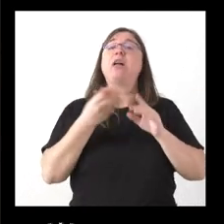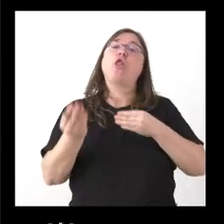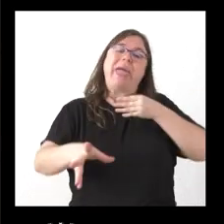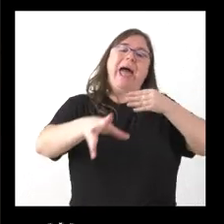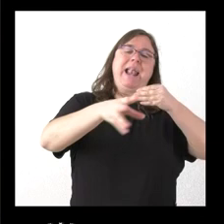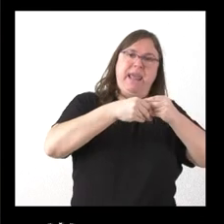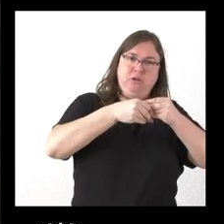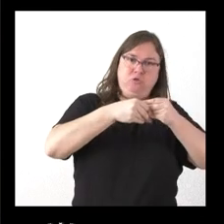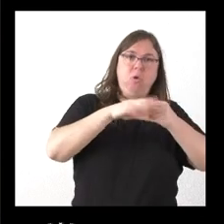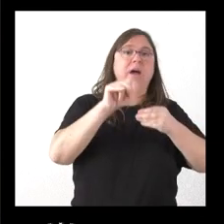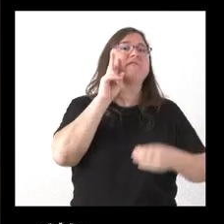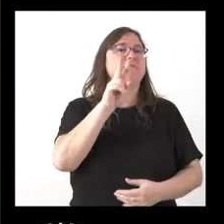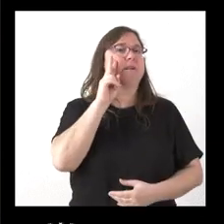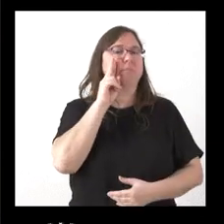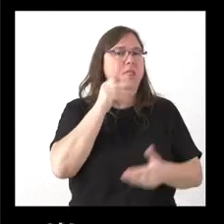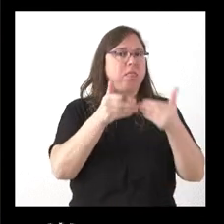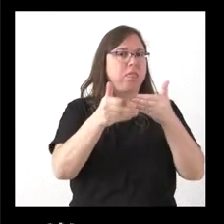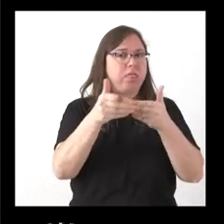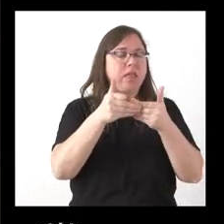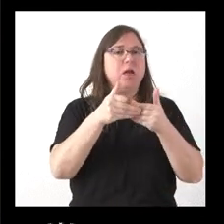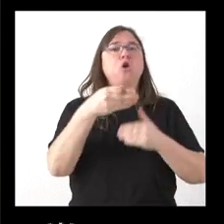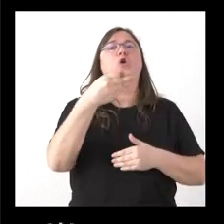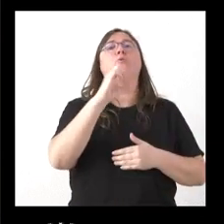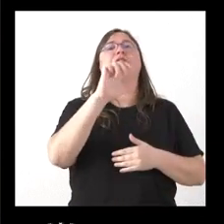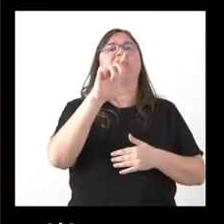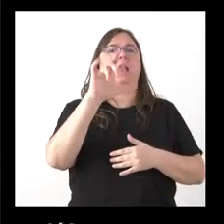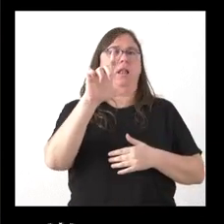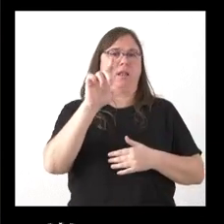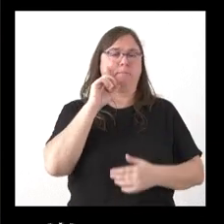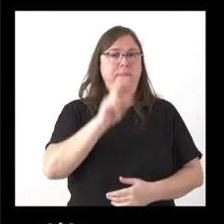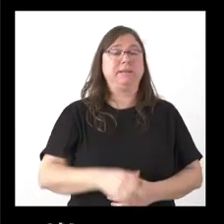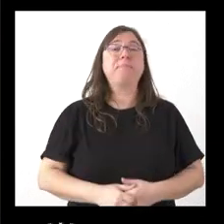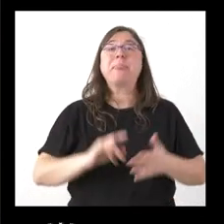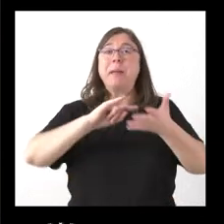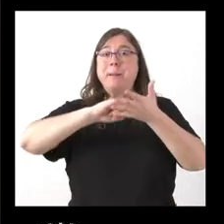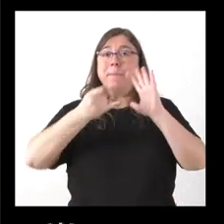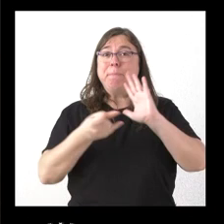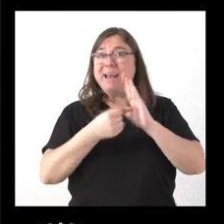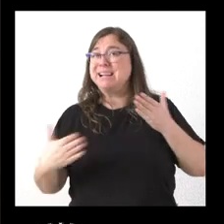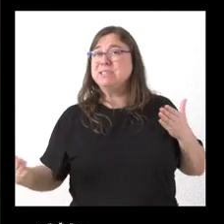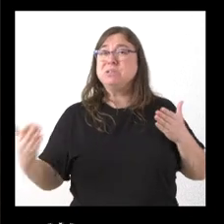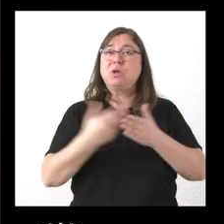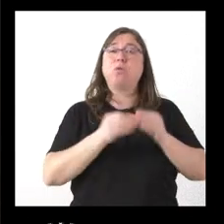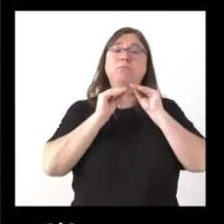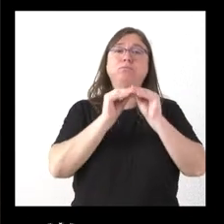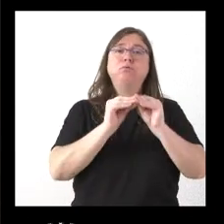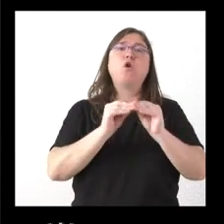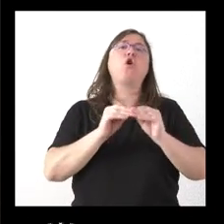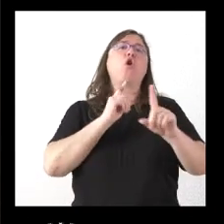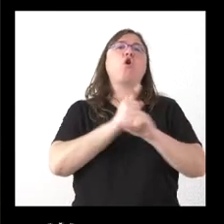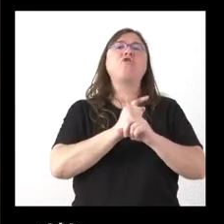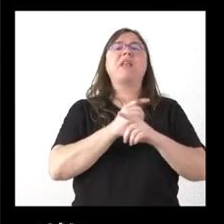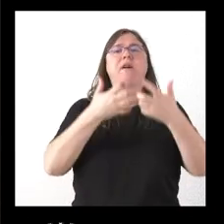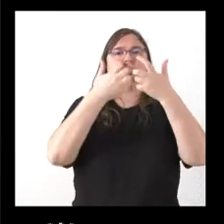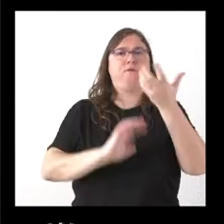del mismo y Por tanto se verá muy Próximamente en el boletín oficial de Castilla el plan contiene todo lo relacionado con la lucha contra los incendios forestales